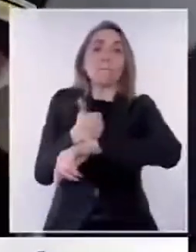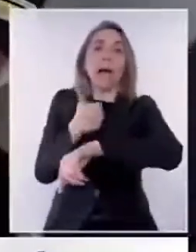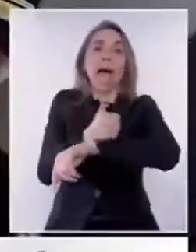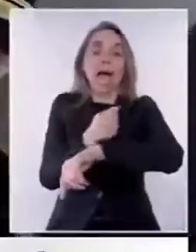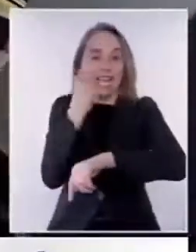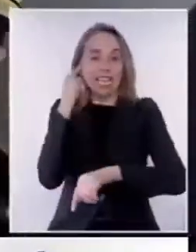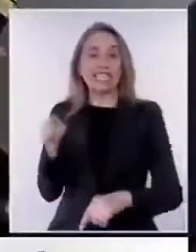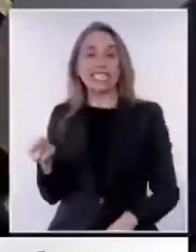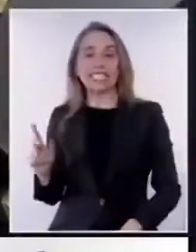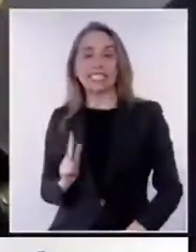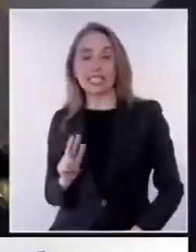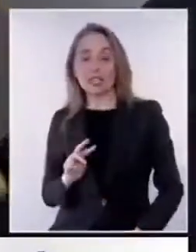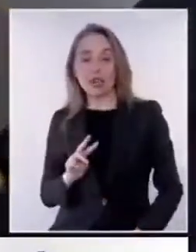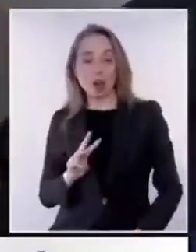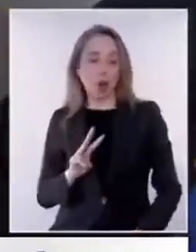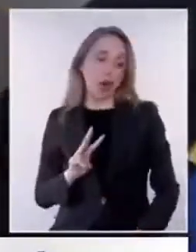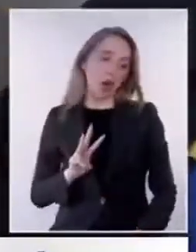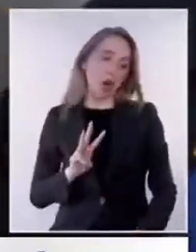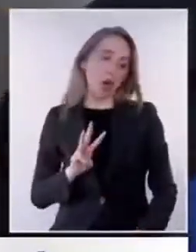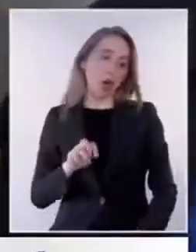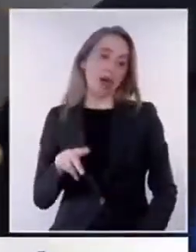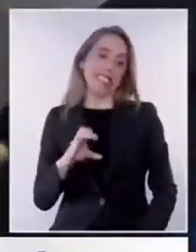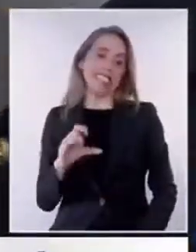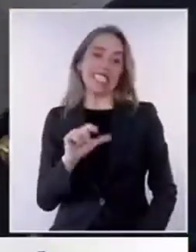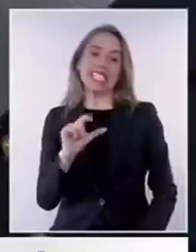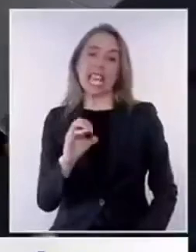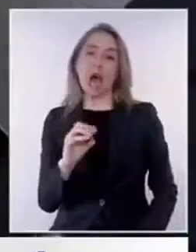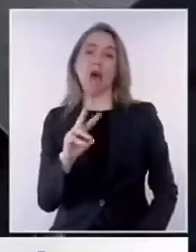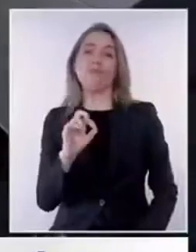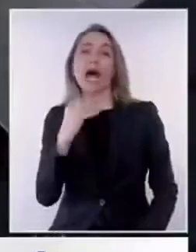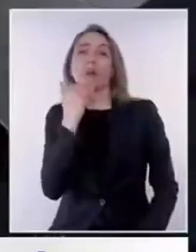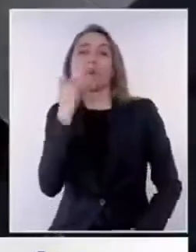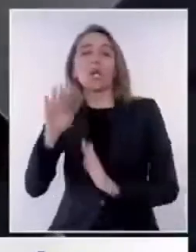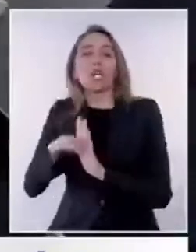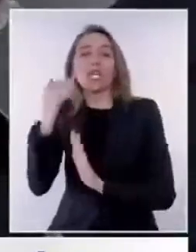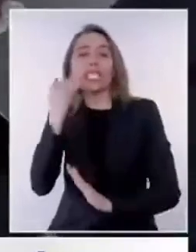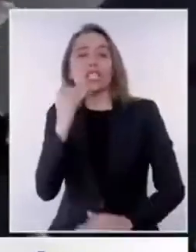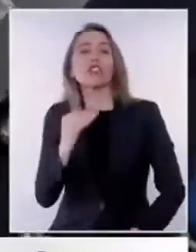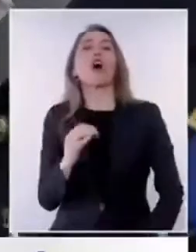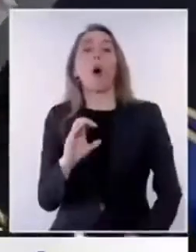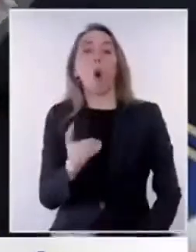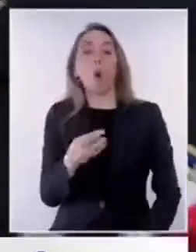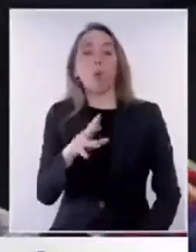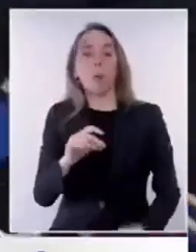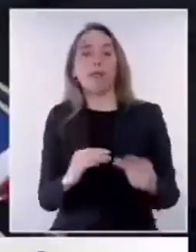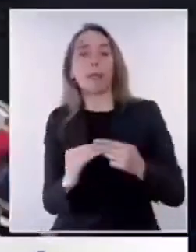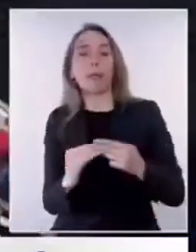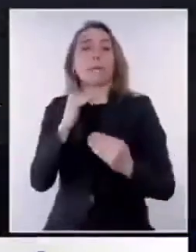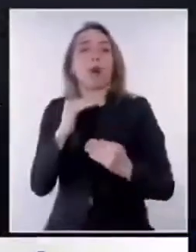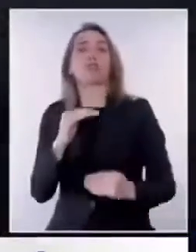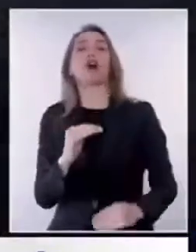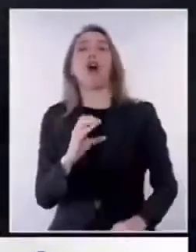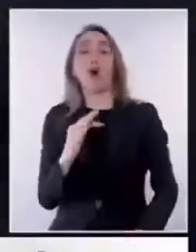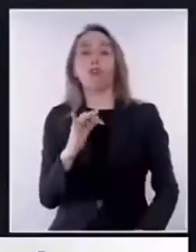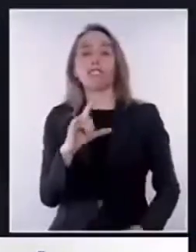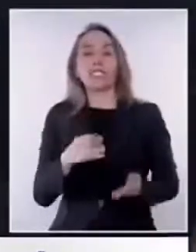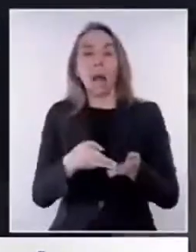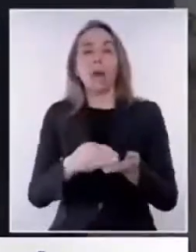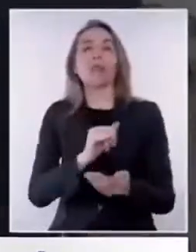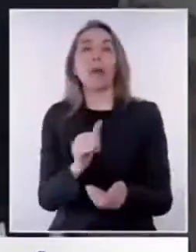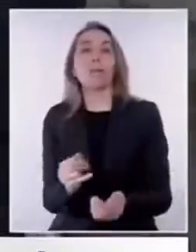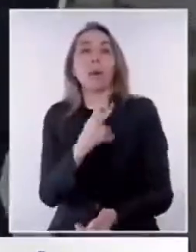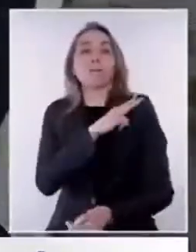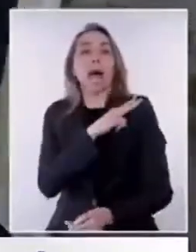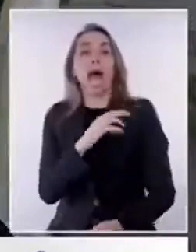este señor Wenceslao Vargas, que era grumete y que llegó después, fue oficial de mar y pasó a ser, llegó a capitán de navío, al